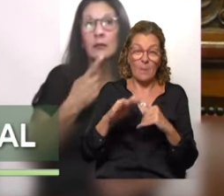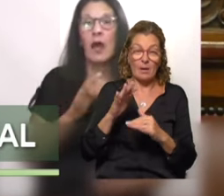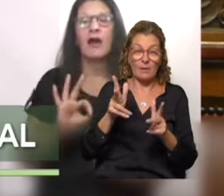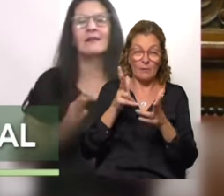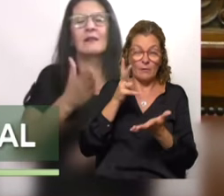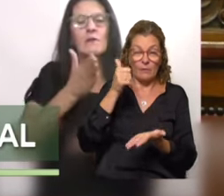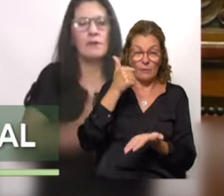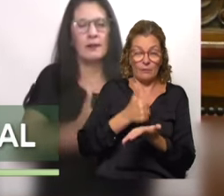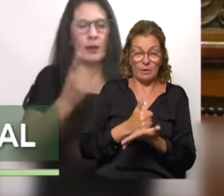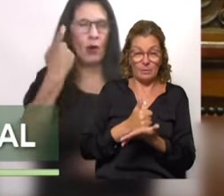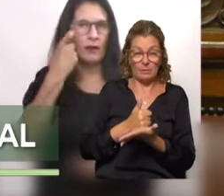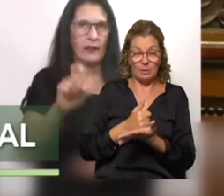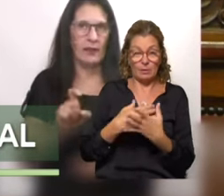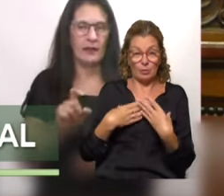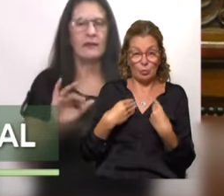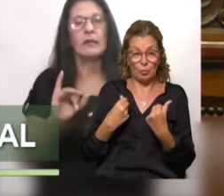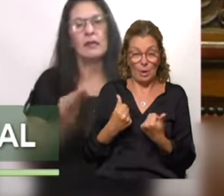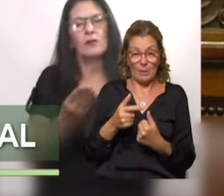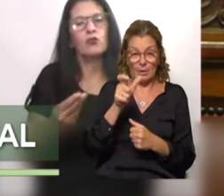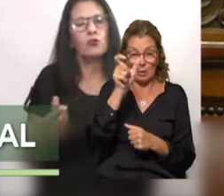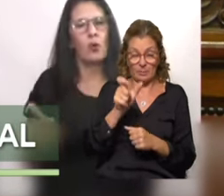firme con las ideas y suave con las personas.